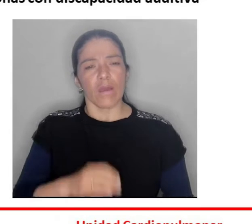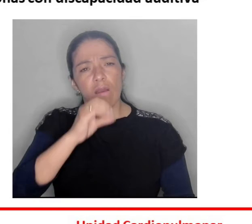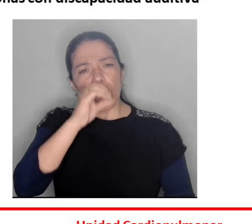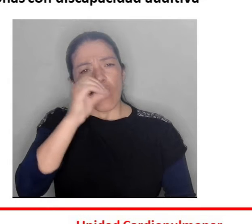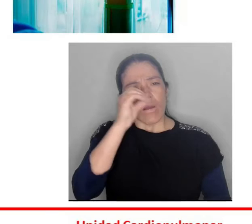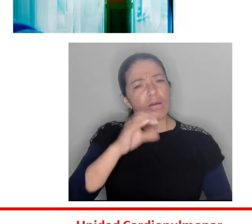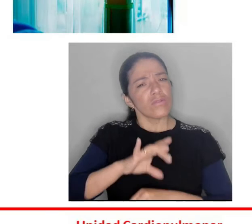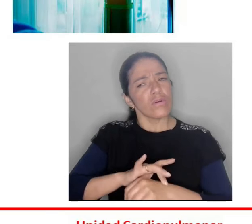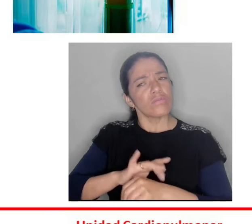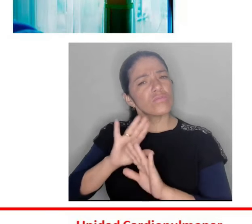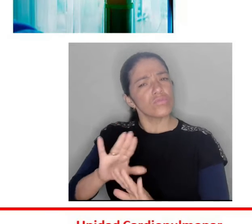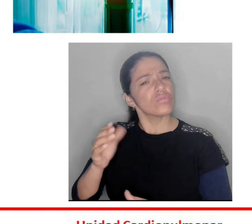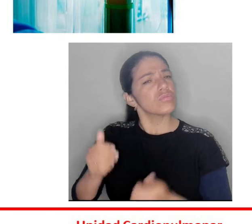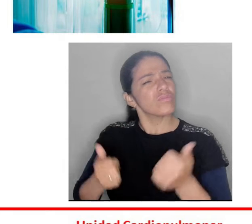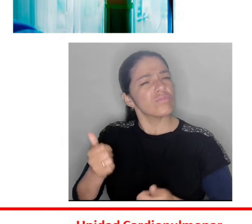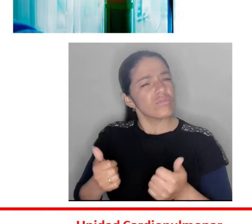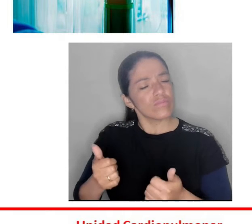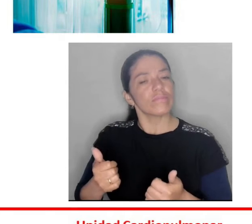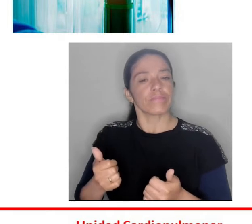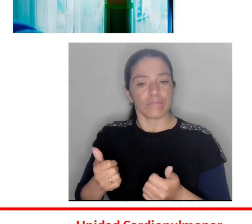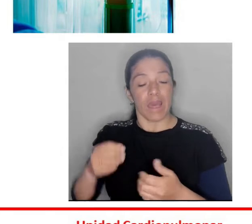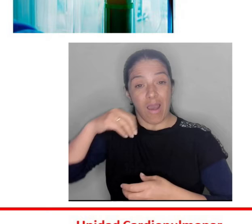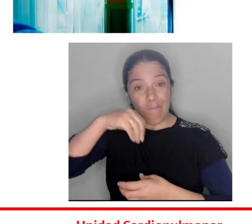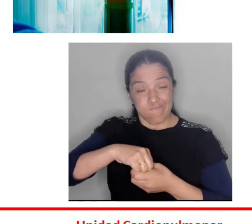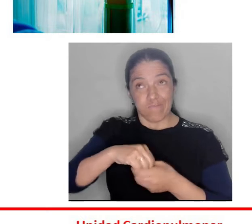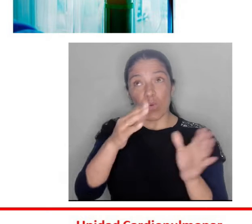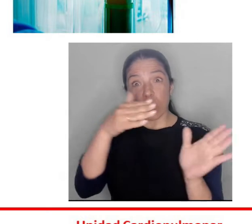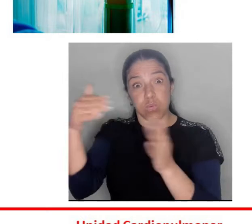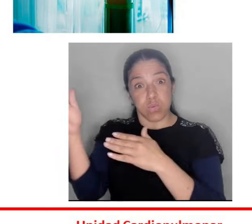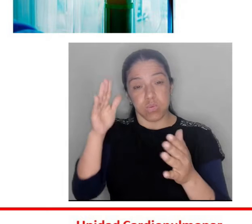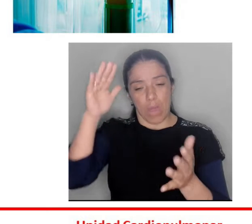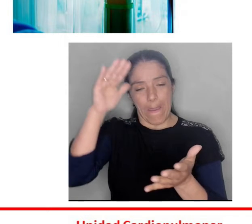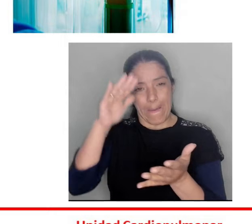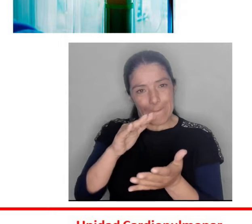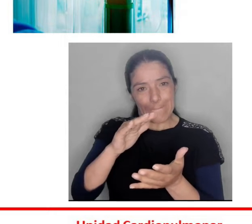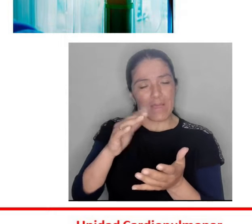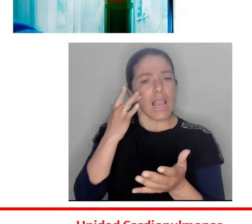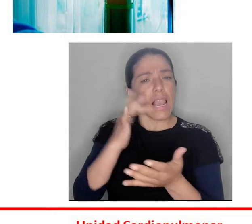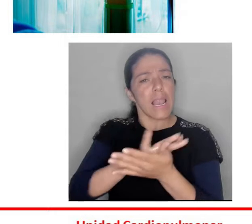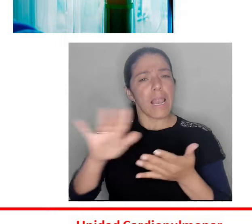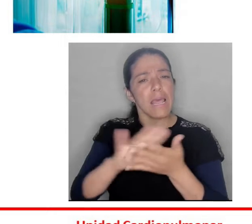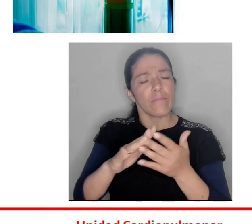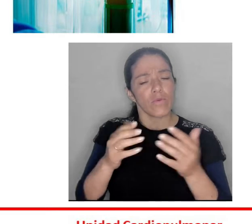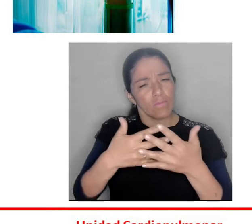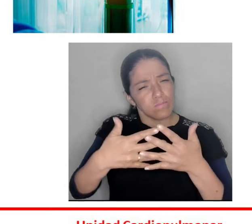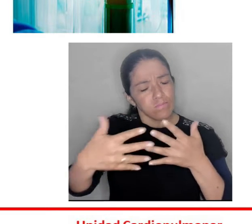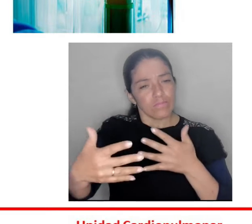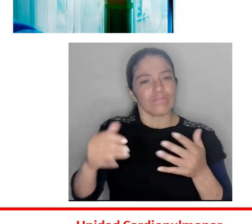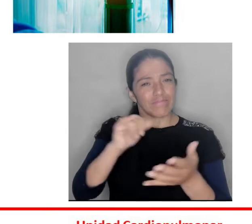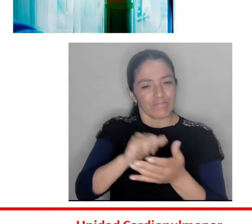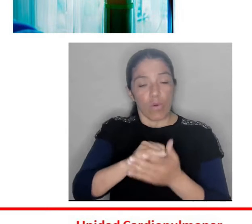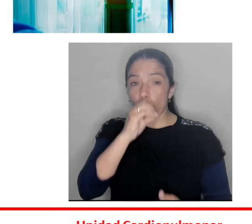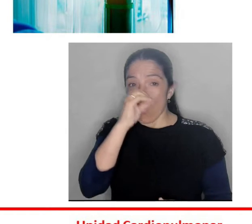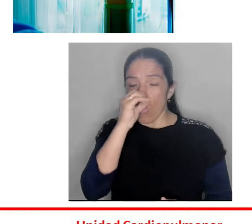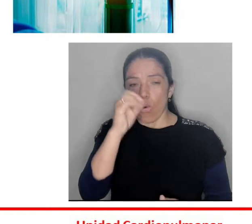práctico. ¿Qué es el oxígeno medicinal? El oxígeno medicinal es la compresión de aire atmosférico purificado y